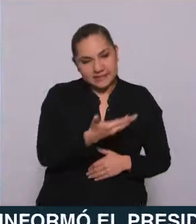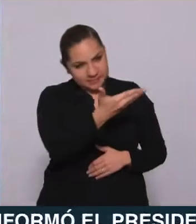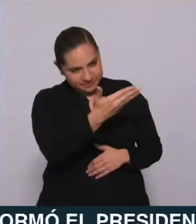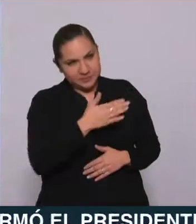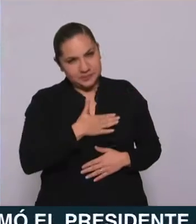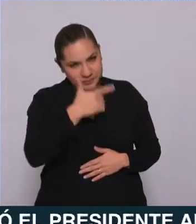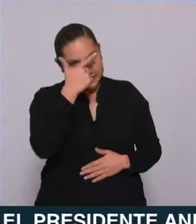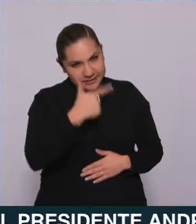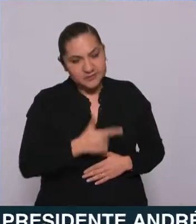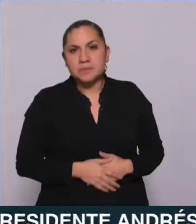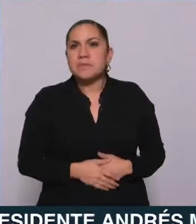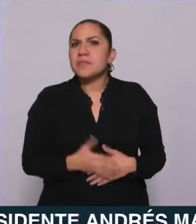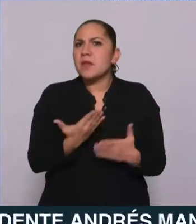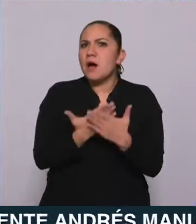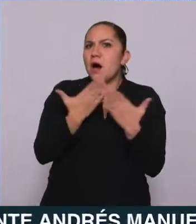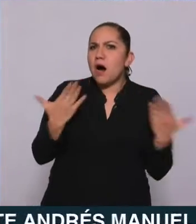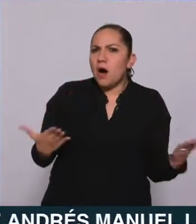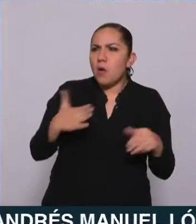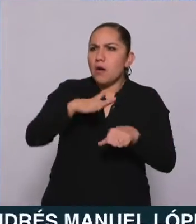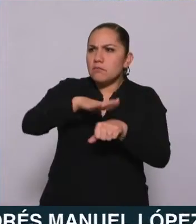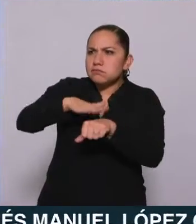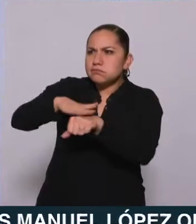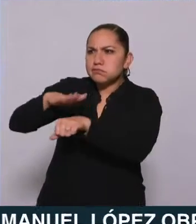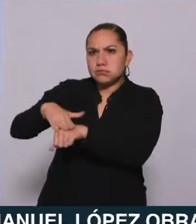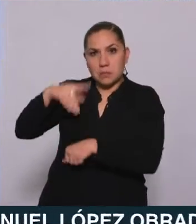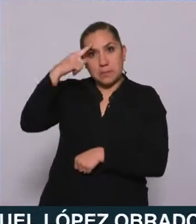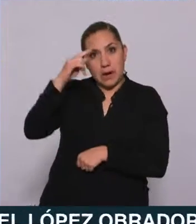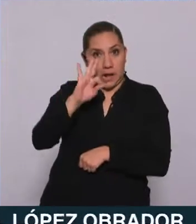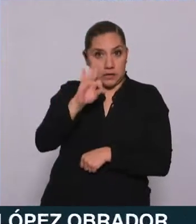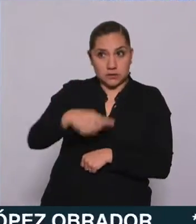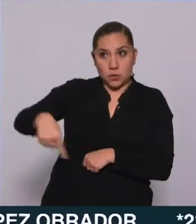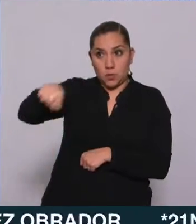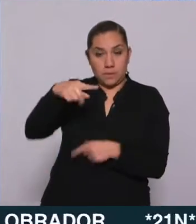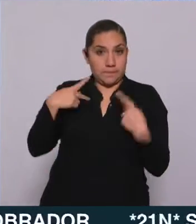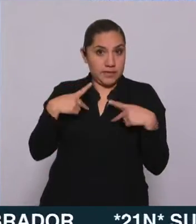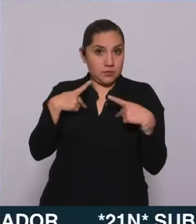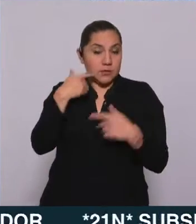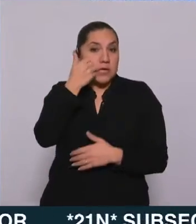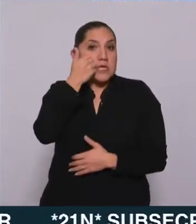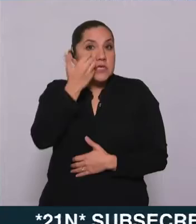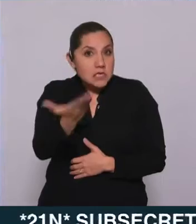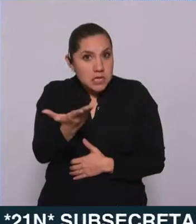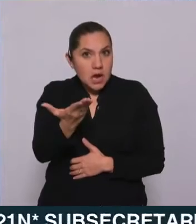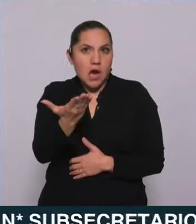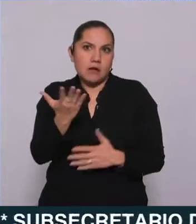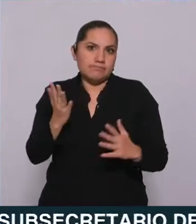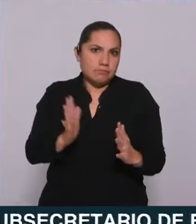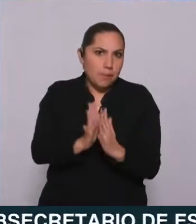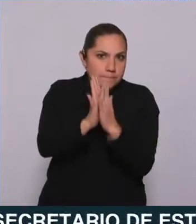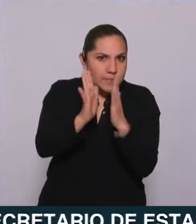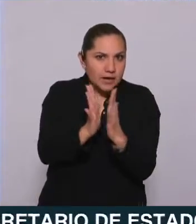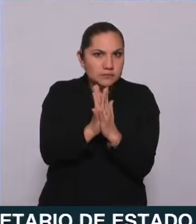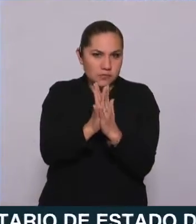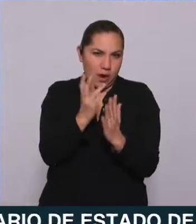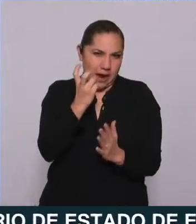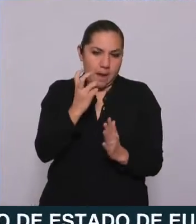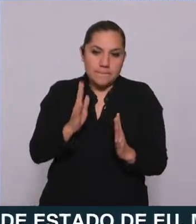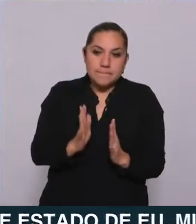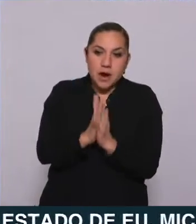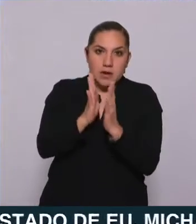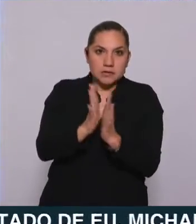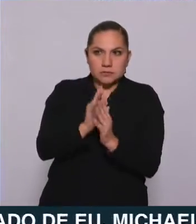gran convocatoria para todos los ciudadanos para formar parte de esta participación ciudadana, como bien lo dice, de crear